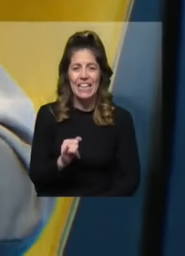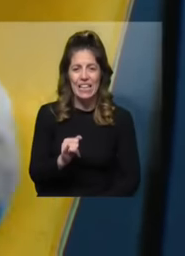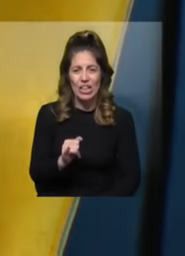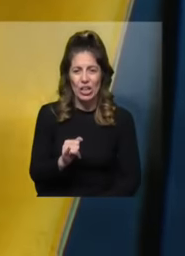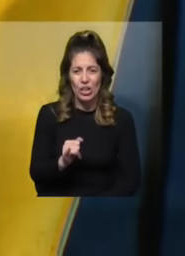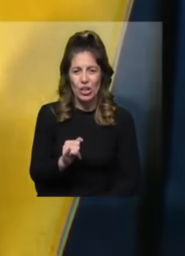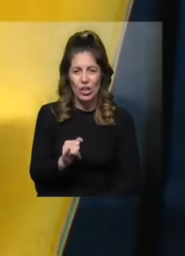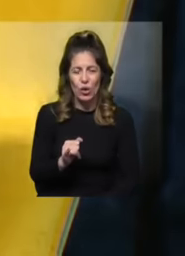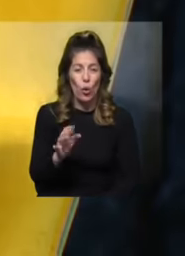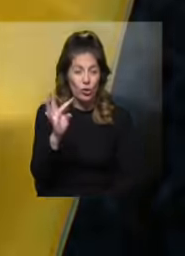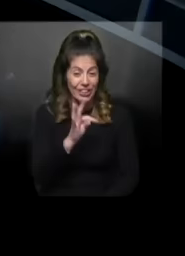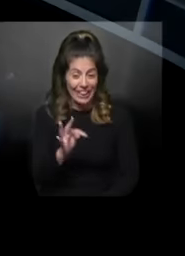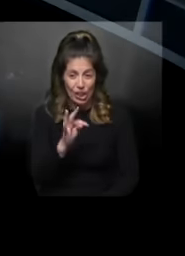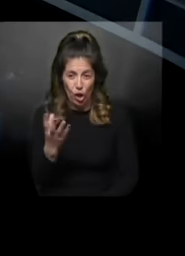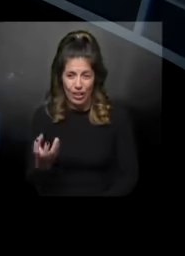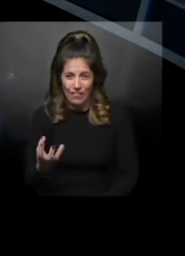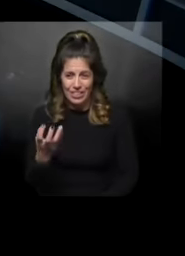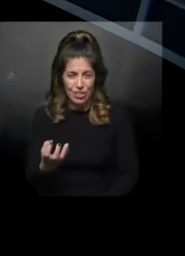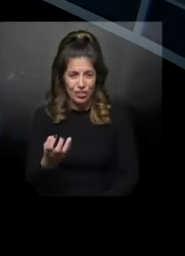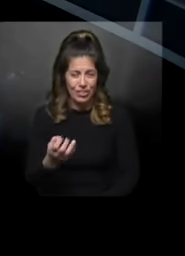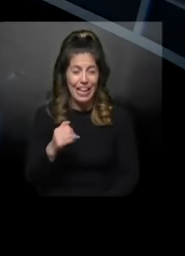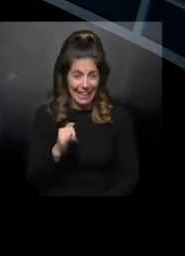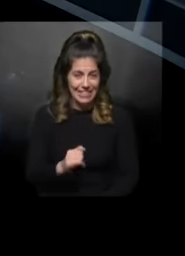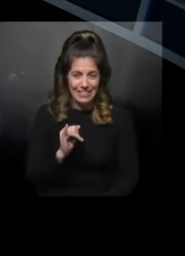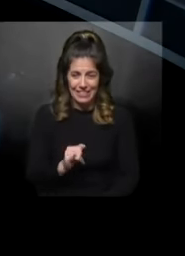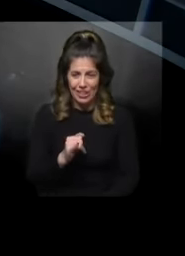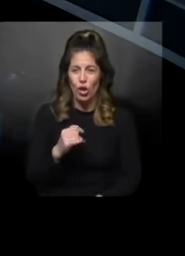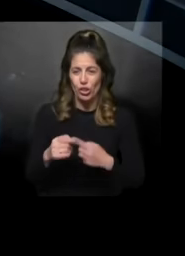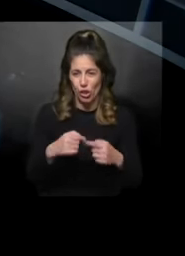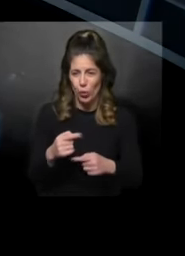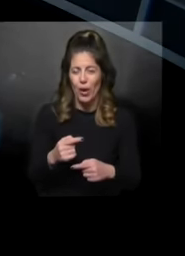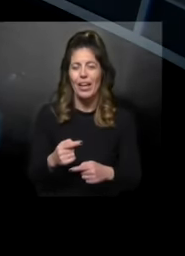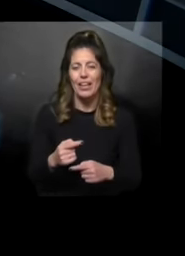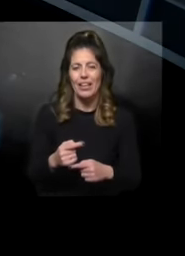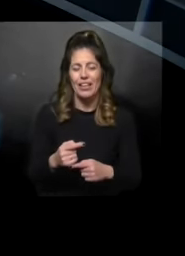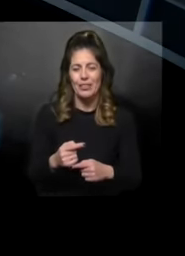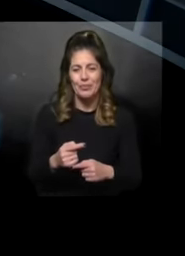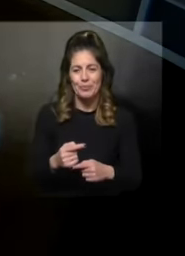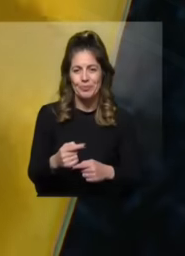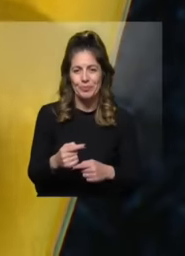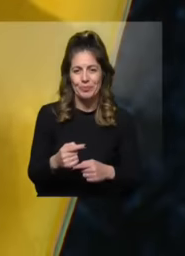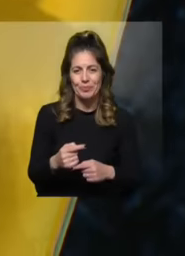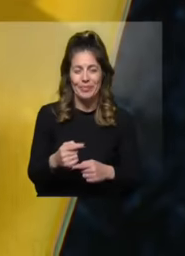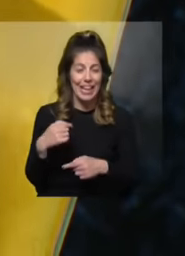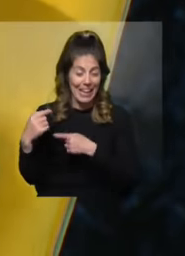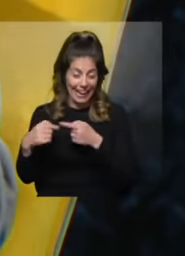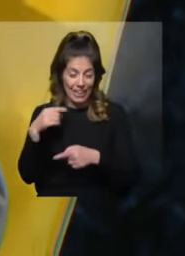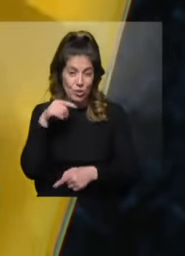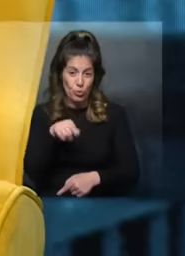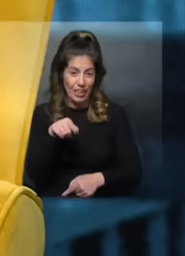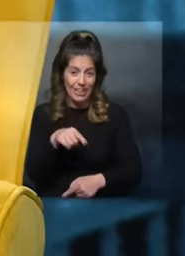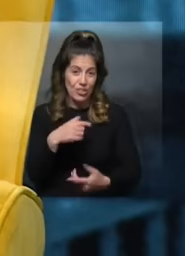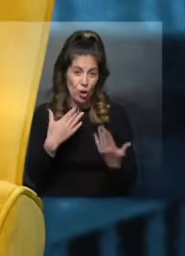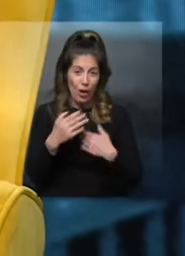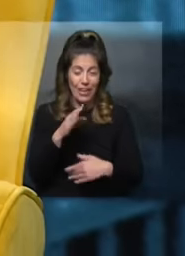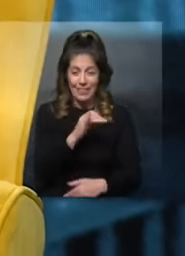un técnico en grabación. Está. Que bueno, digo porque la generación de ustedes, todos hablan de claro,